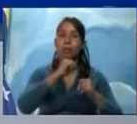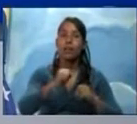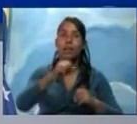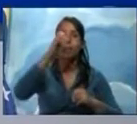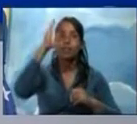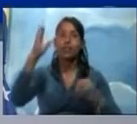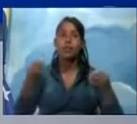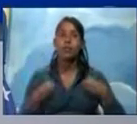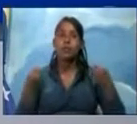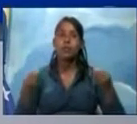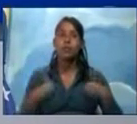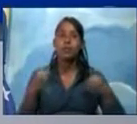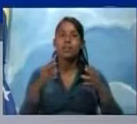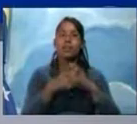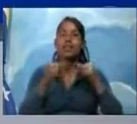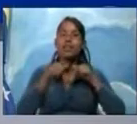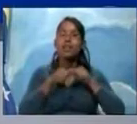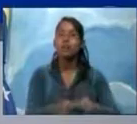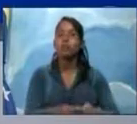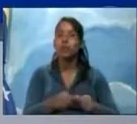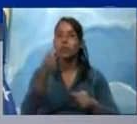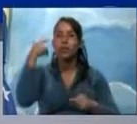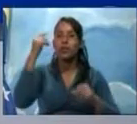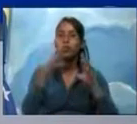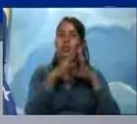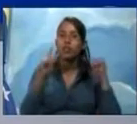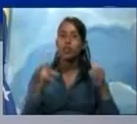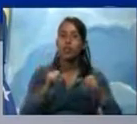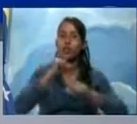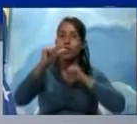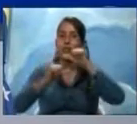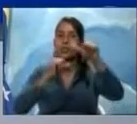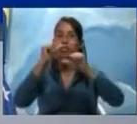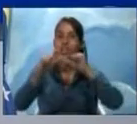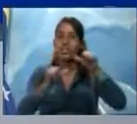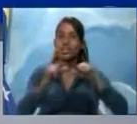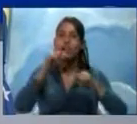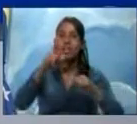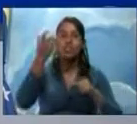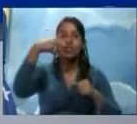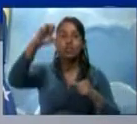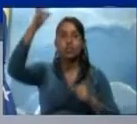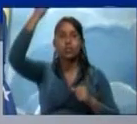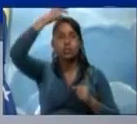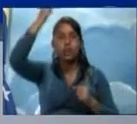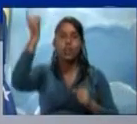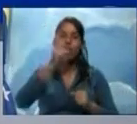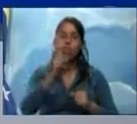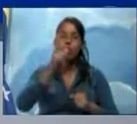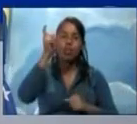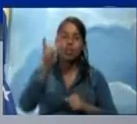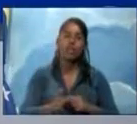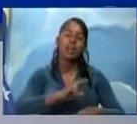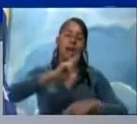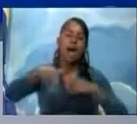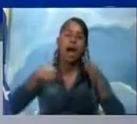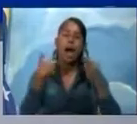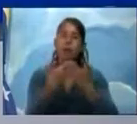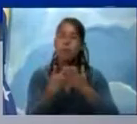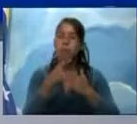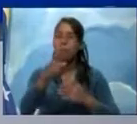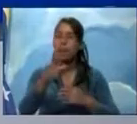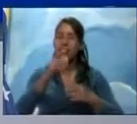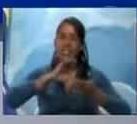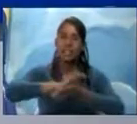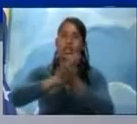Dios viviente y permanece por todos los siglos, y su reino no será jamás destruido,